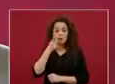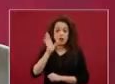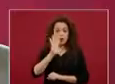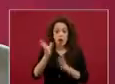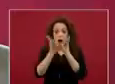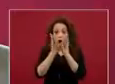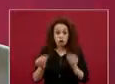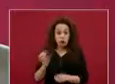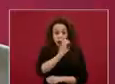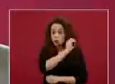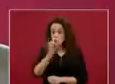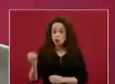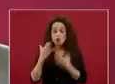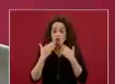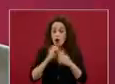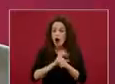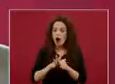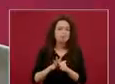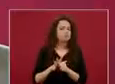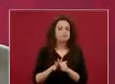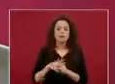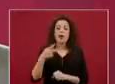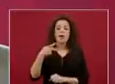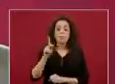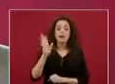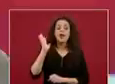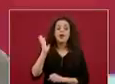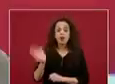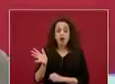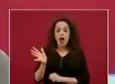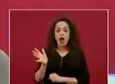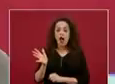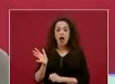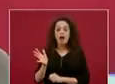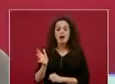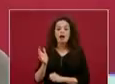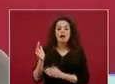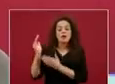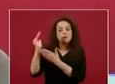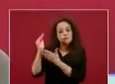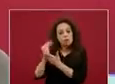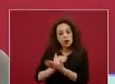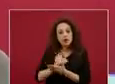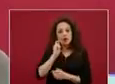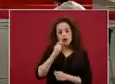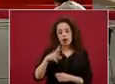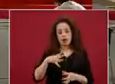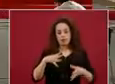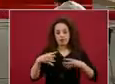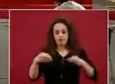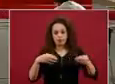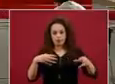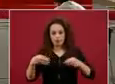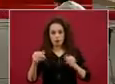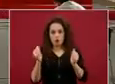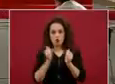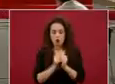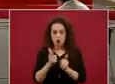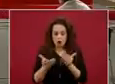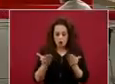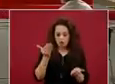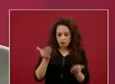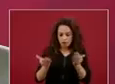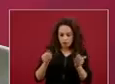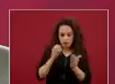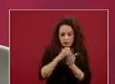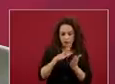que permanezca activa la epidemia, pero ya tienen una condición de transmisión baja, de acuerdo a los parámetros definidos por